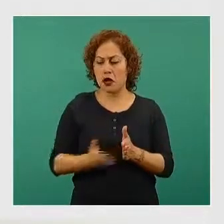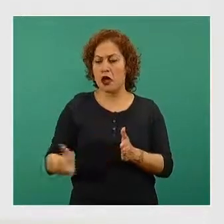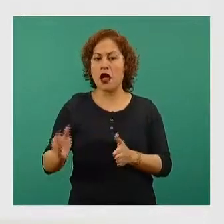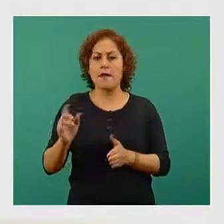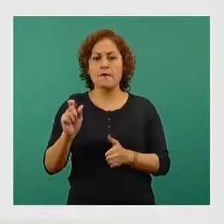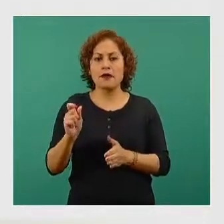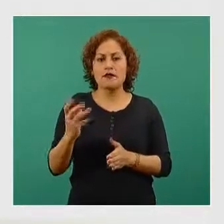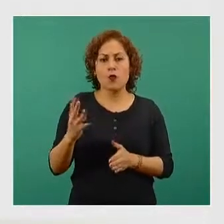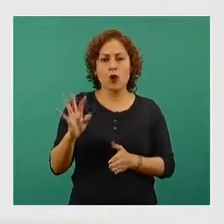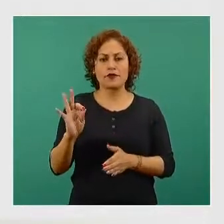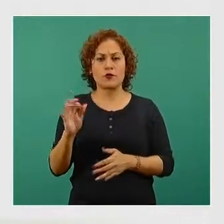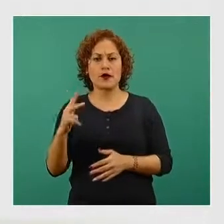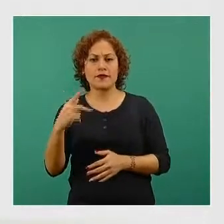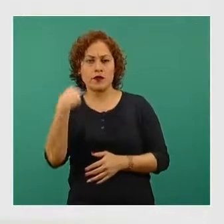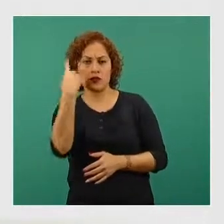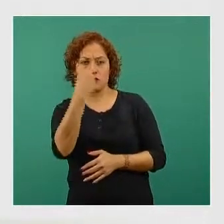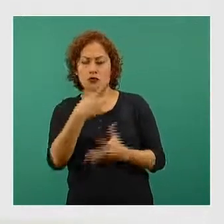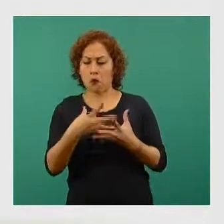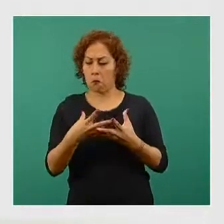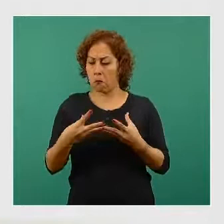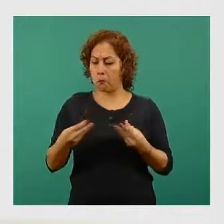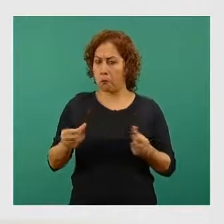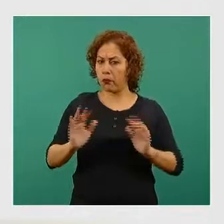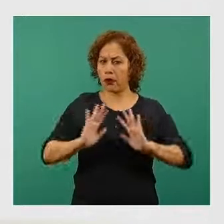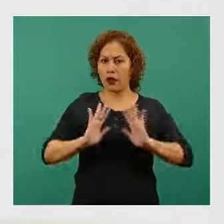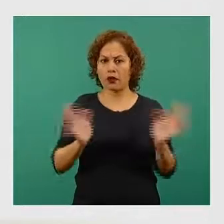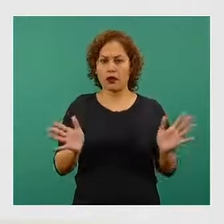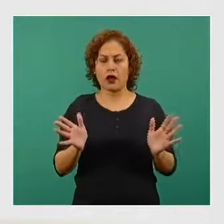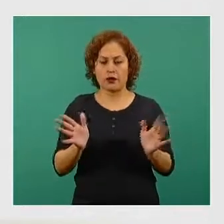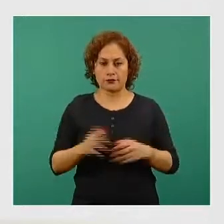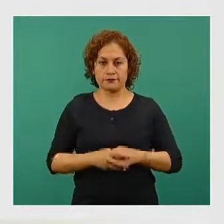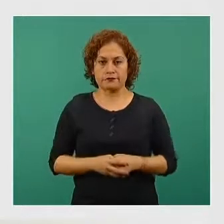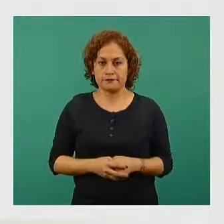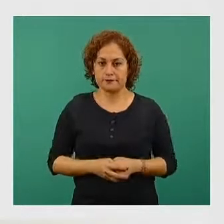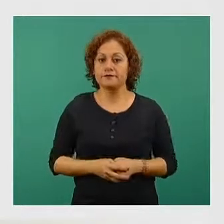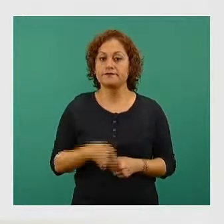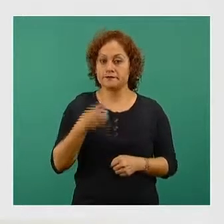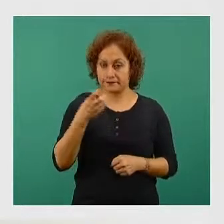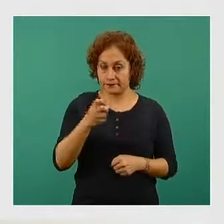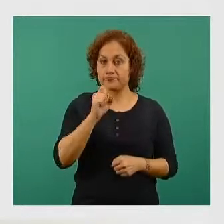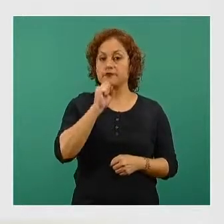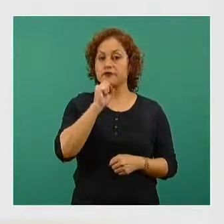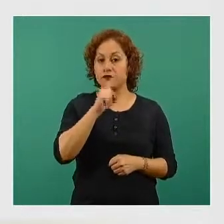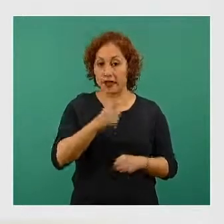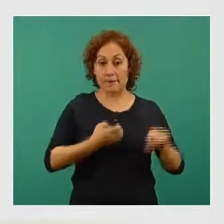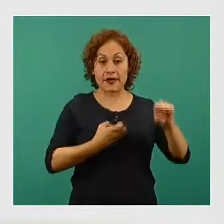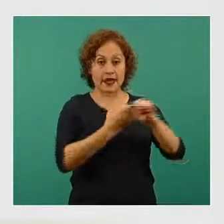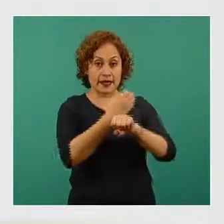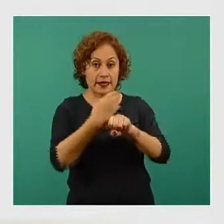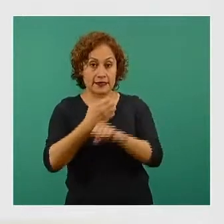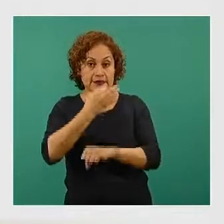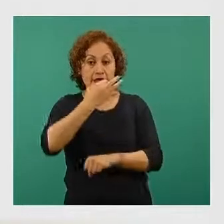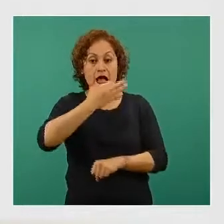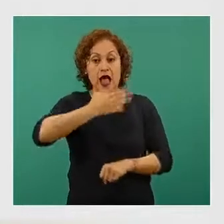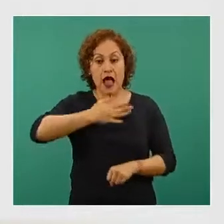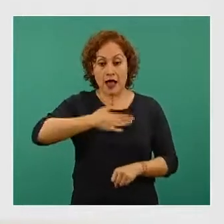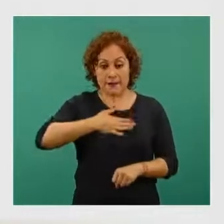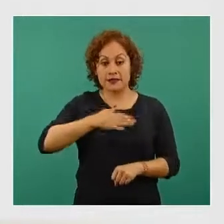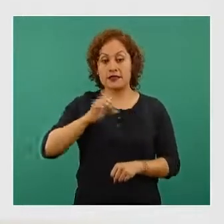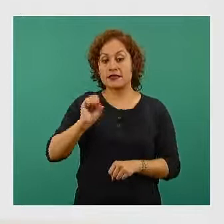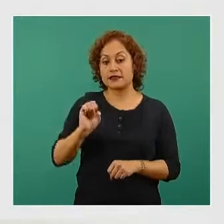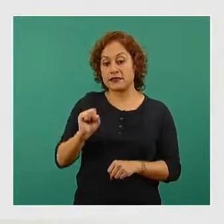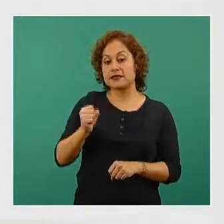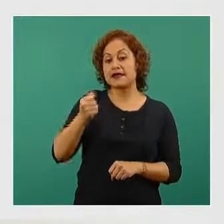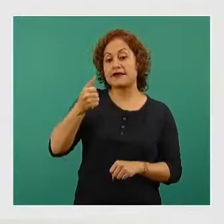48 horas y que solamente requieren tratamiento sintomático. Así también las entidades nos han reportado al día de hoy